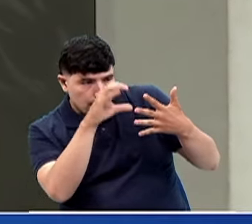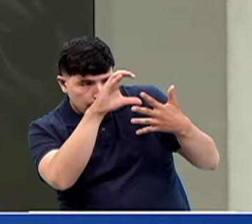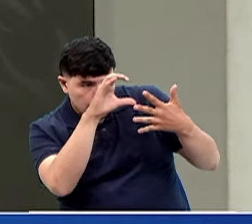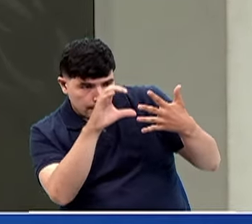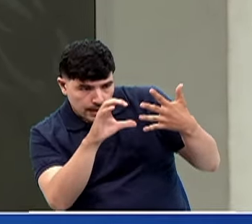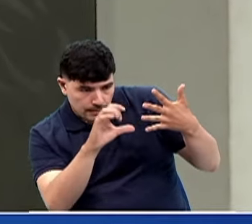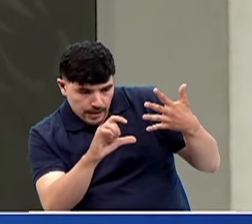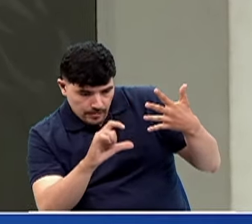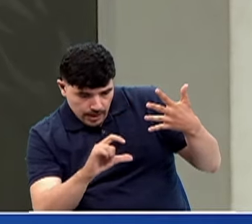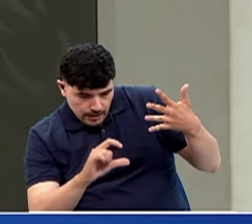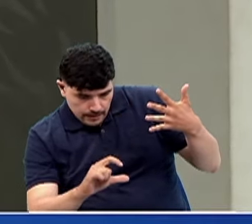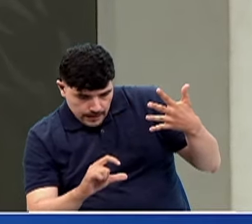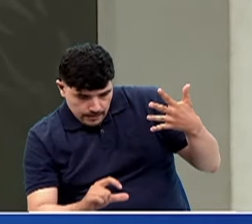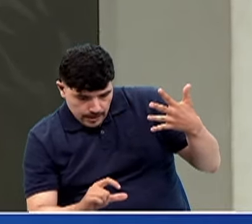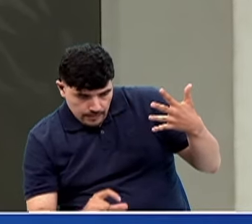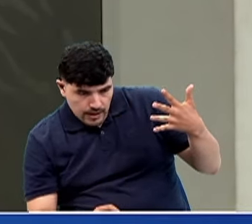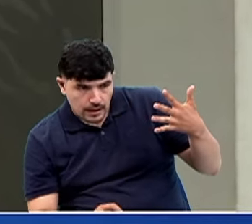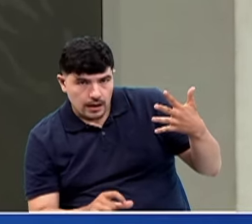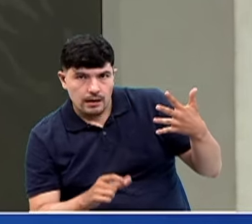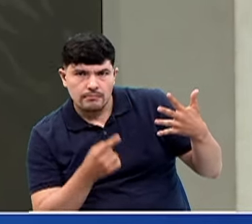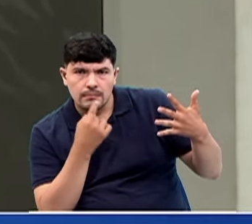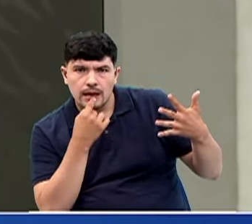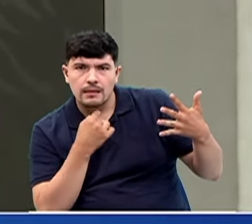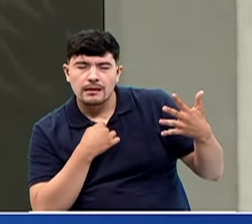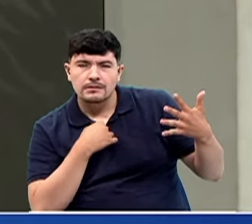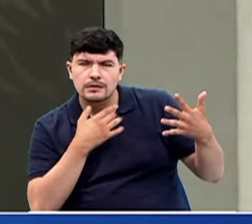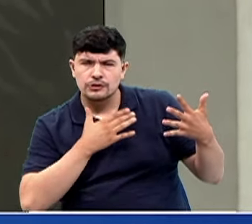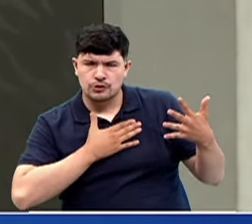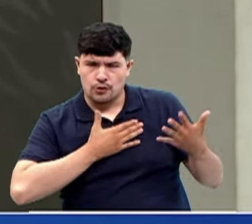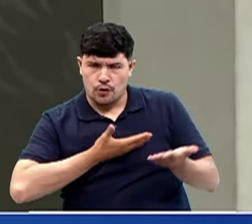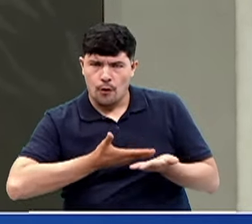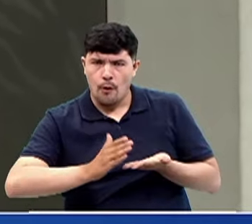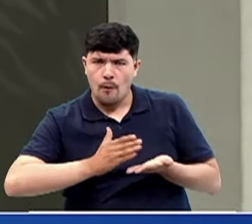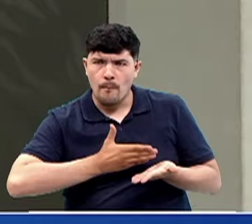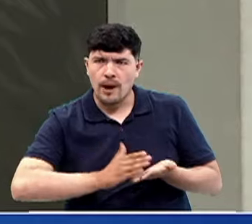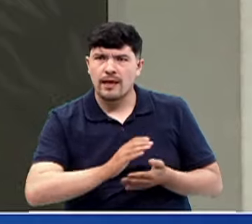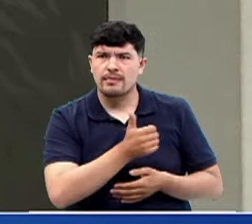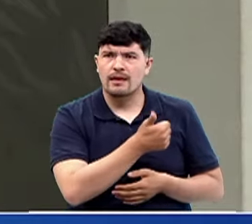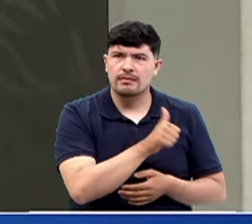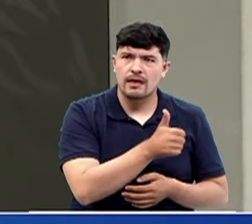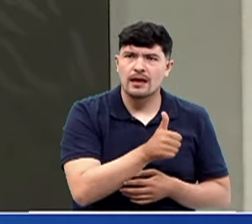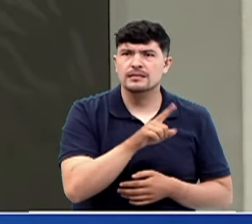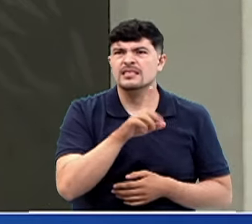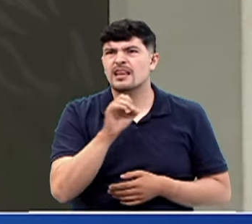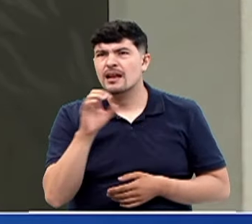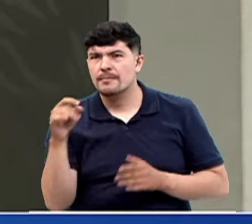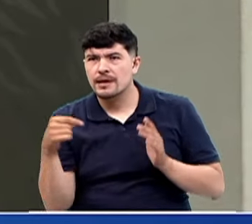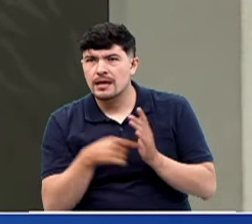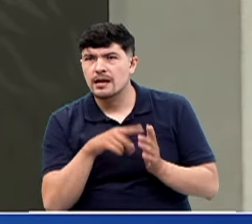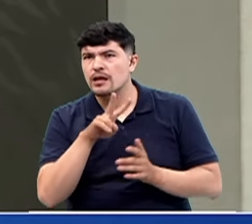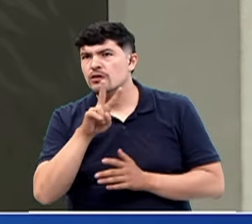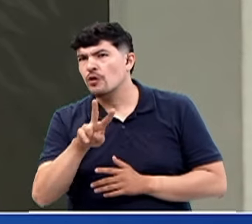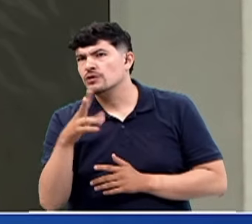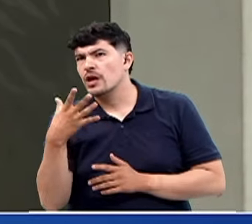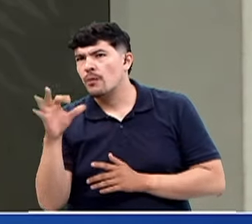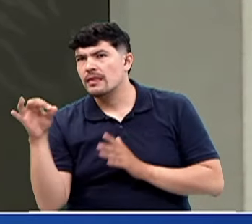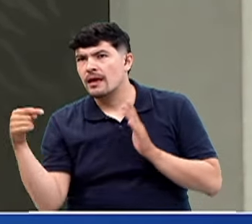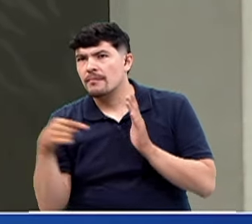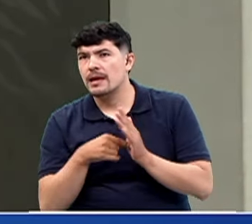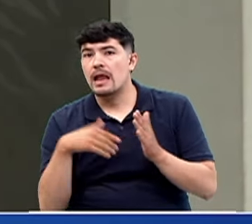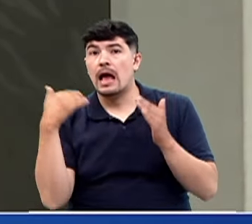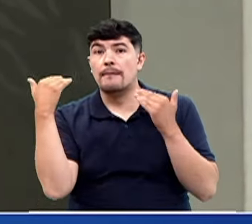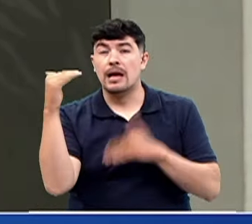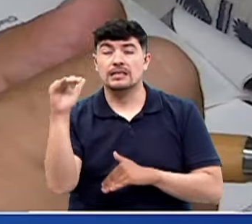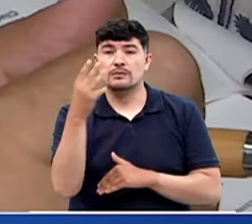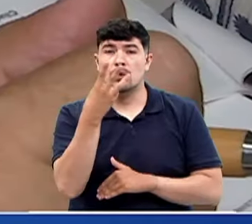minutico por segunditos en donde me decían que había hecho compras de 10 de 100 de 200 de 250 Y hasta de